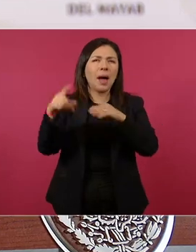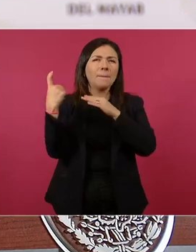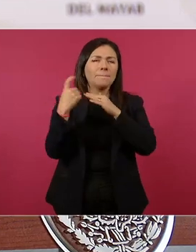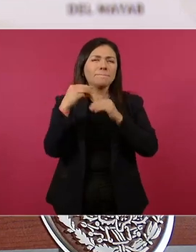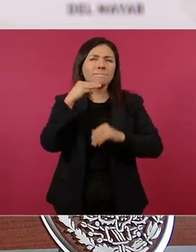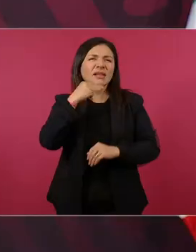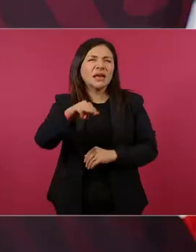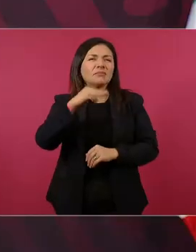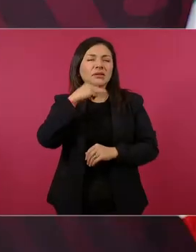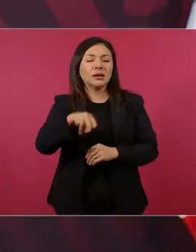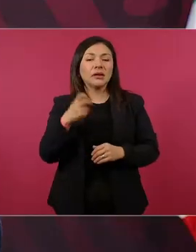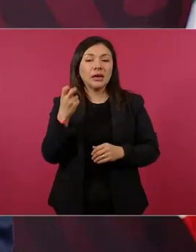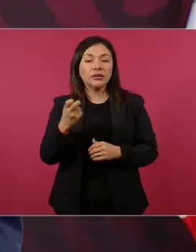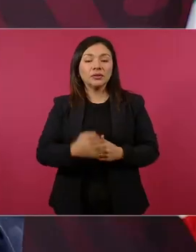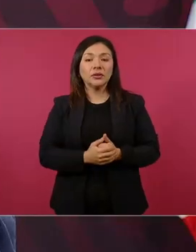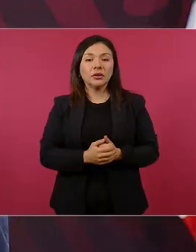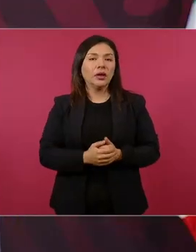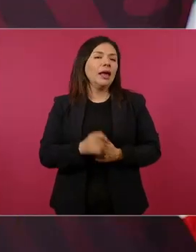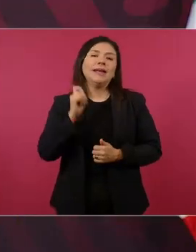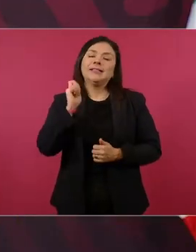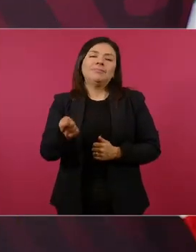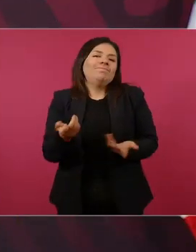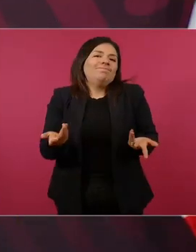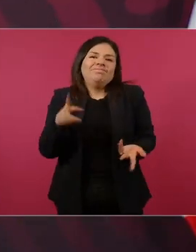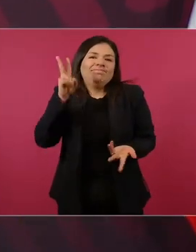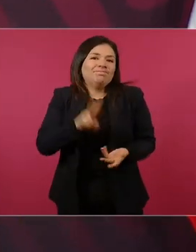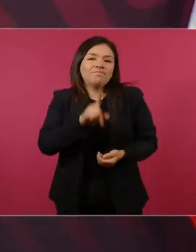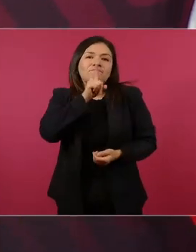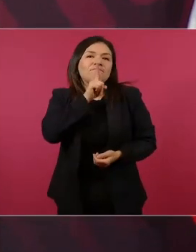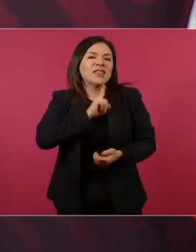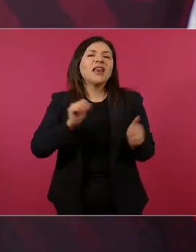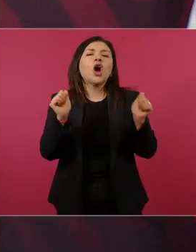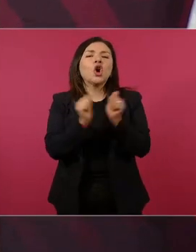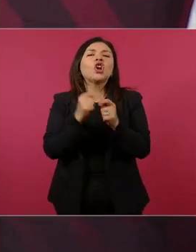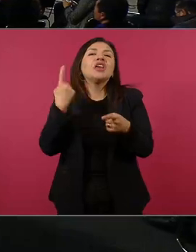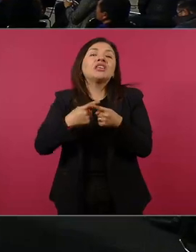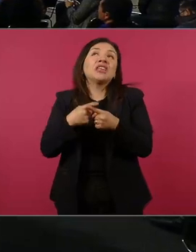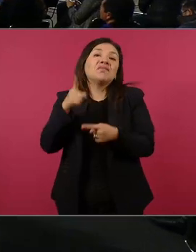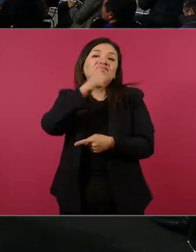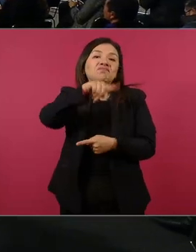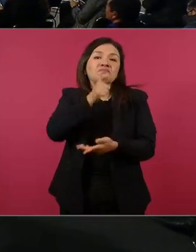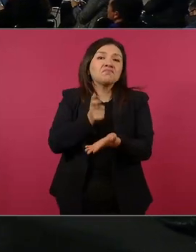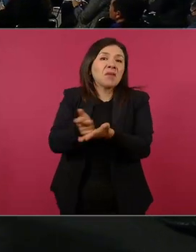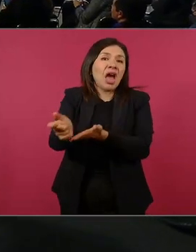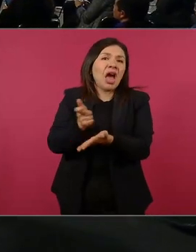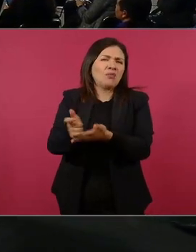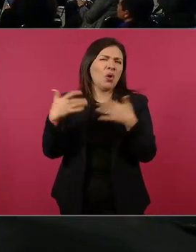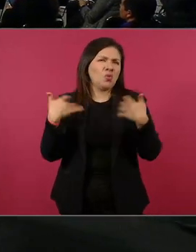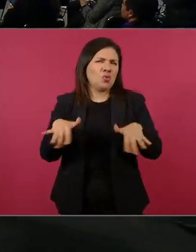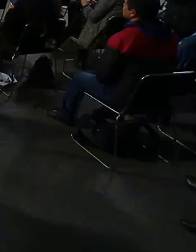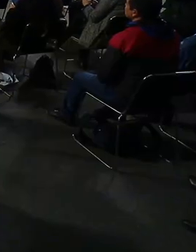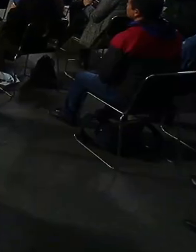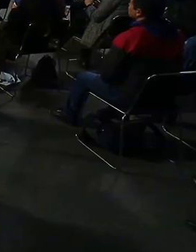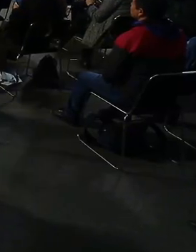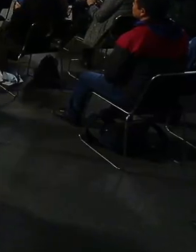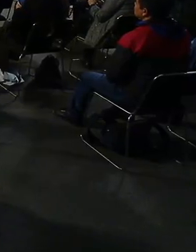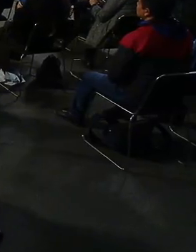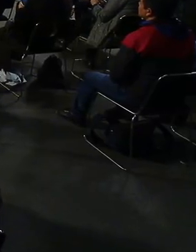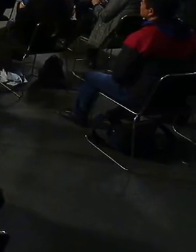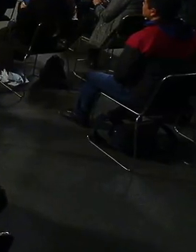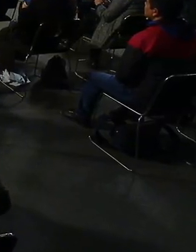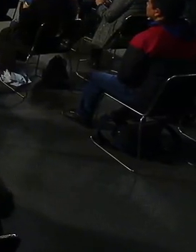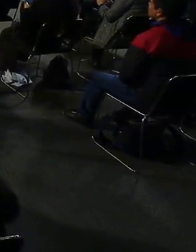desde luego falsos, pagados, mucho dinero,